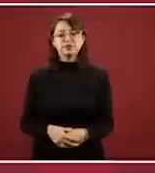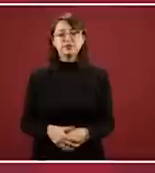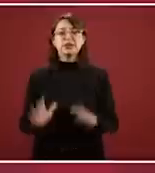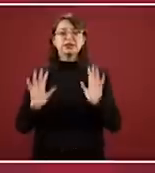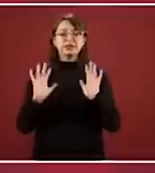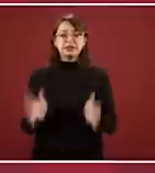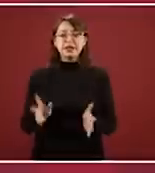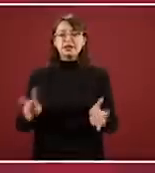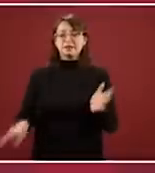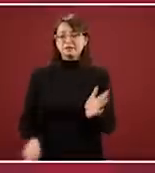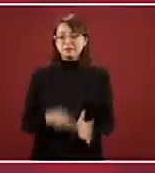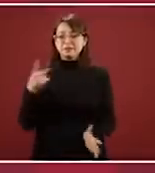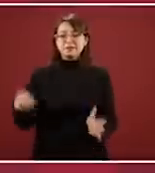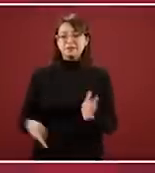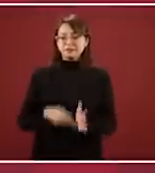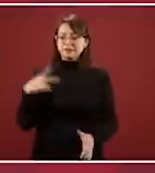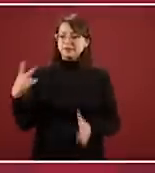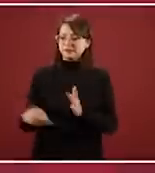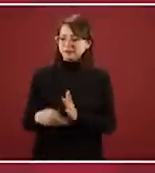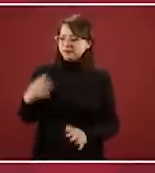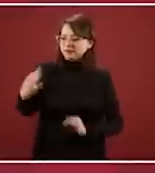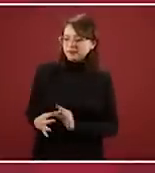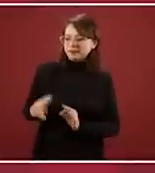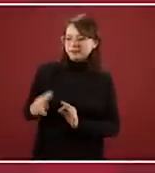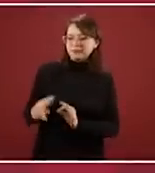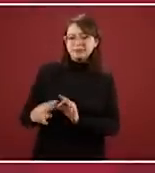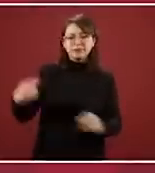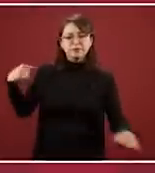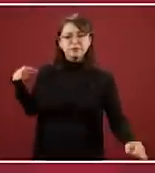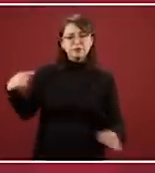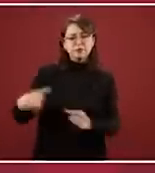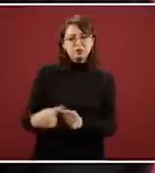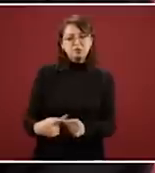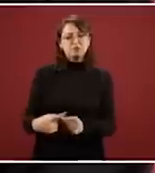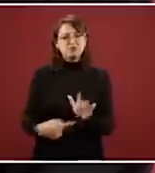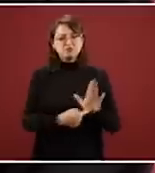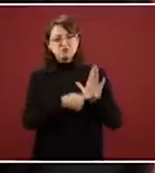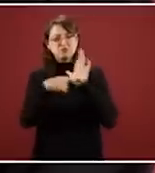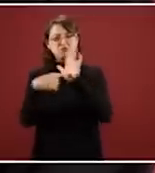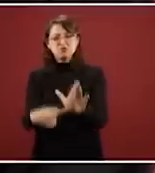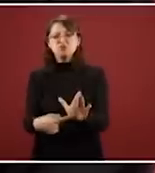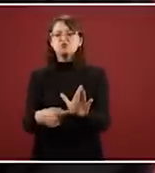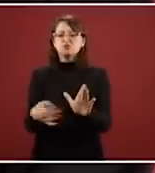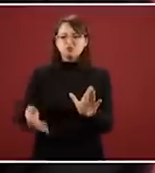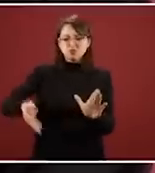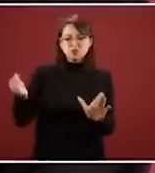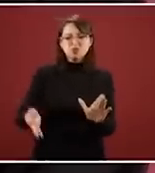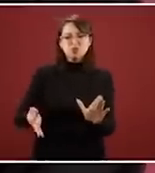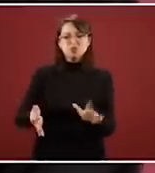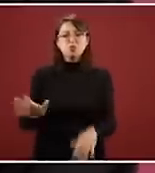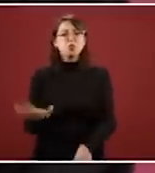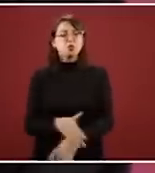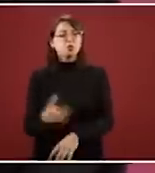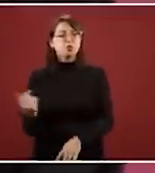ensayó y se acreditó, porque desde el año